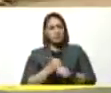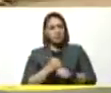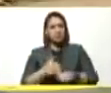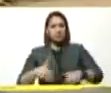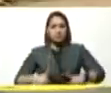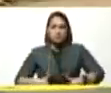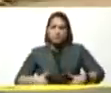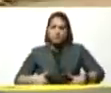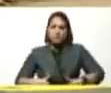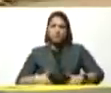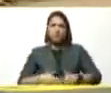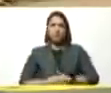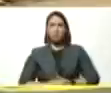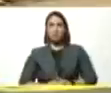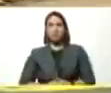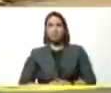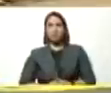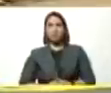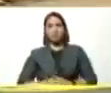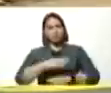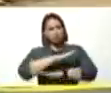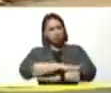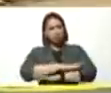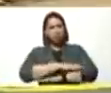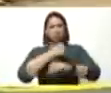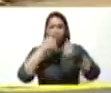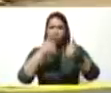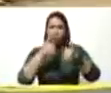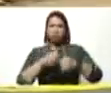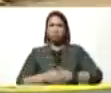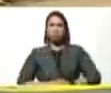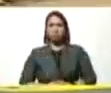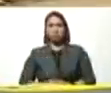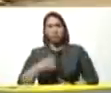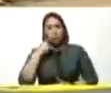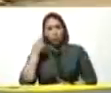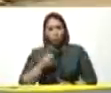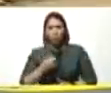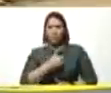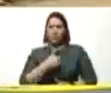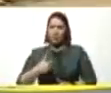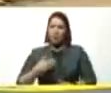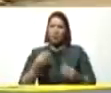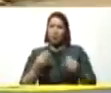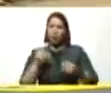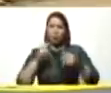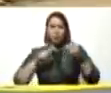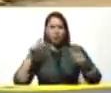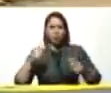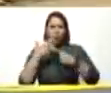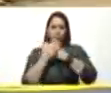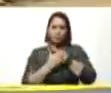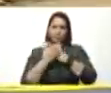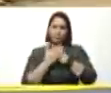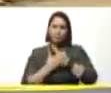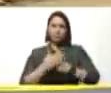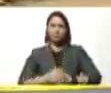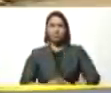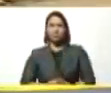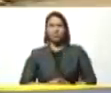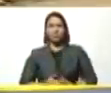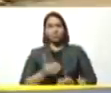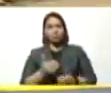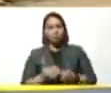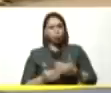trabajador, muy disciplinado, un hombre que quiere mucho a la gente, que va allí